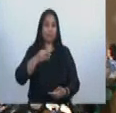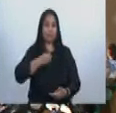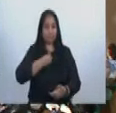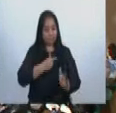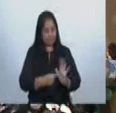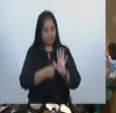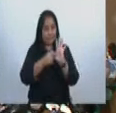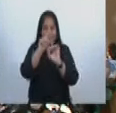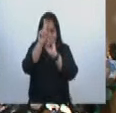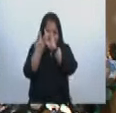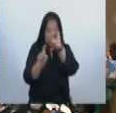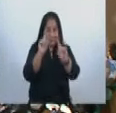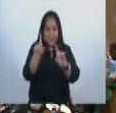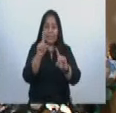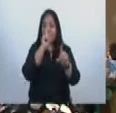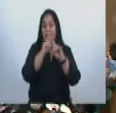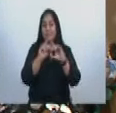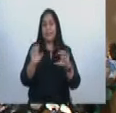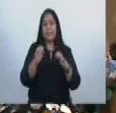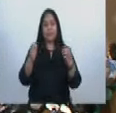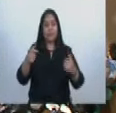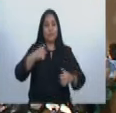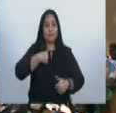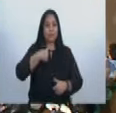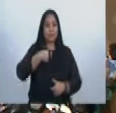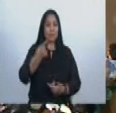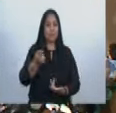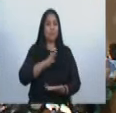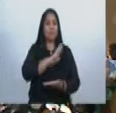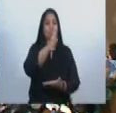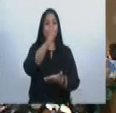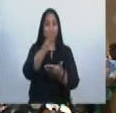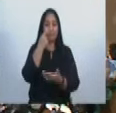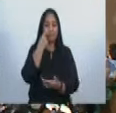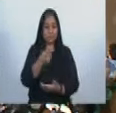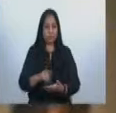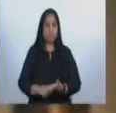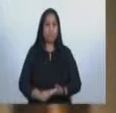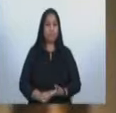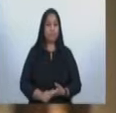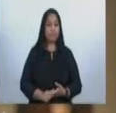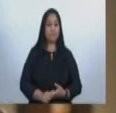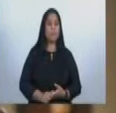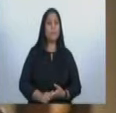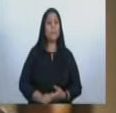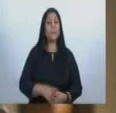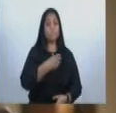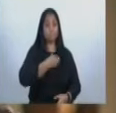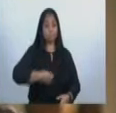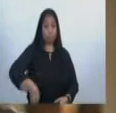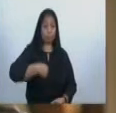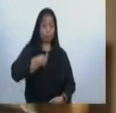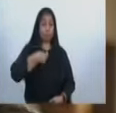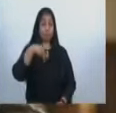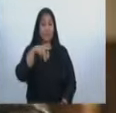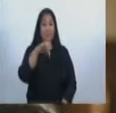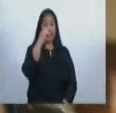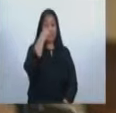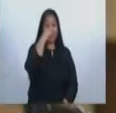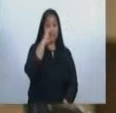plantear su pregunta así que me muevo ahora para este lado Buenas noches presidente Mi nombre es Esteban Reyes